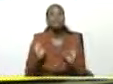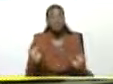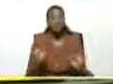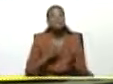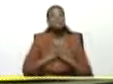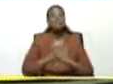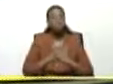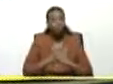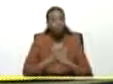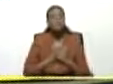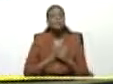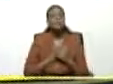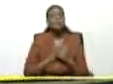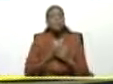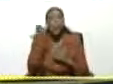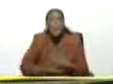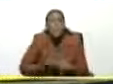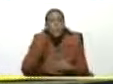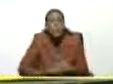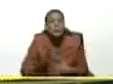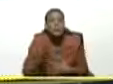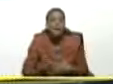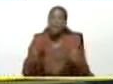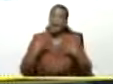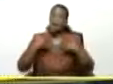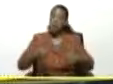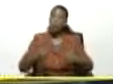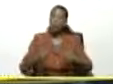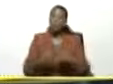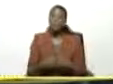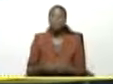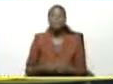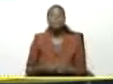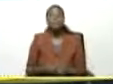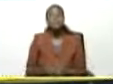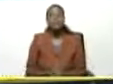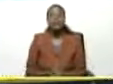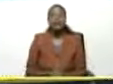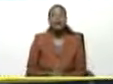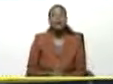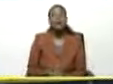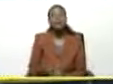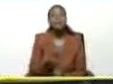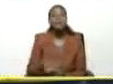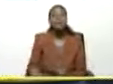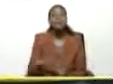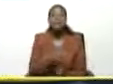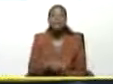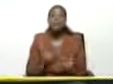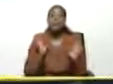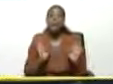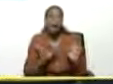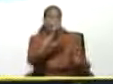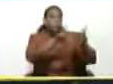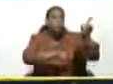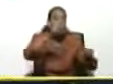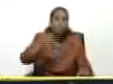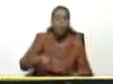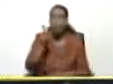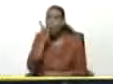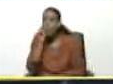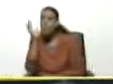humano una prioridad fundamental es la salud tener los mejores médicos las mejores